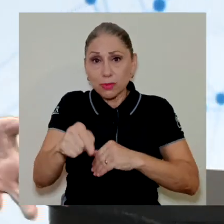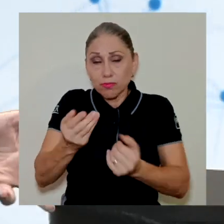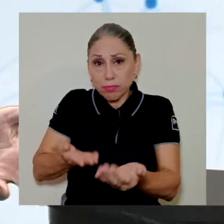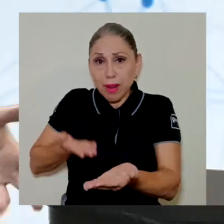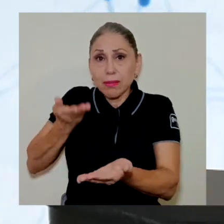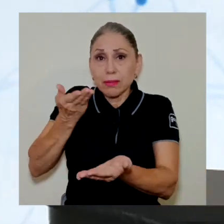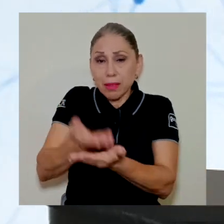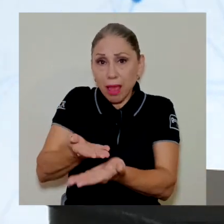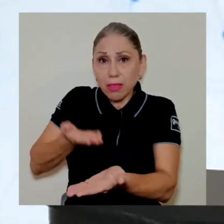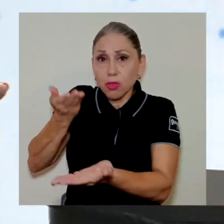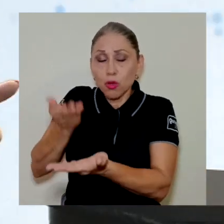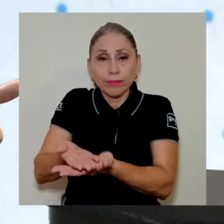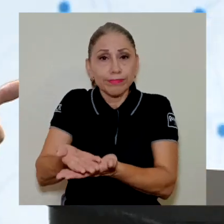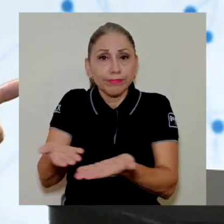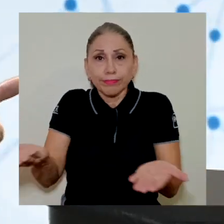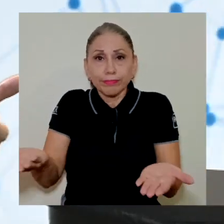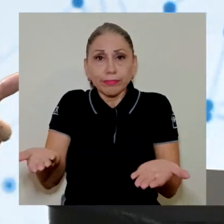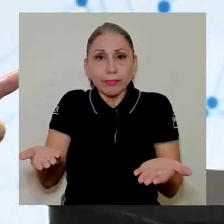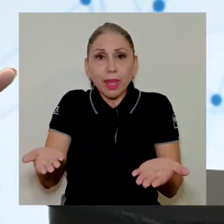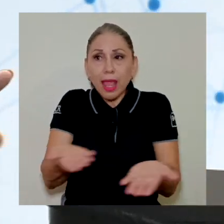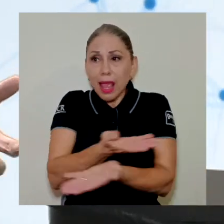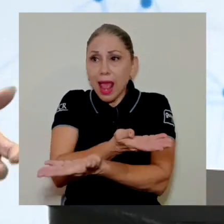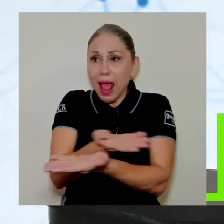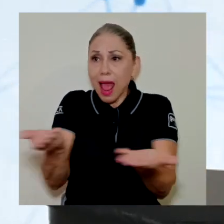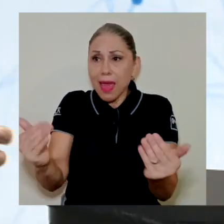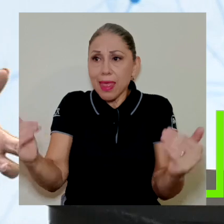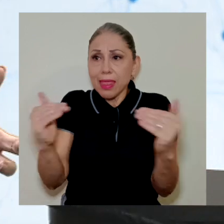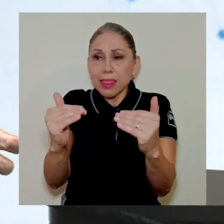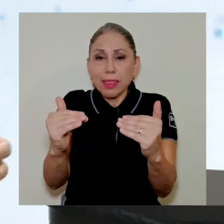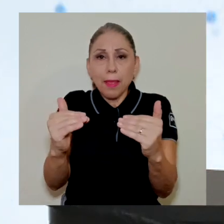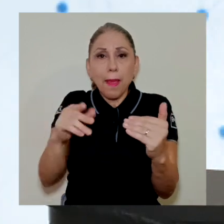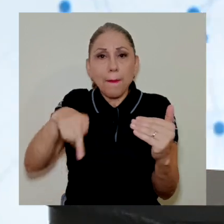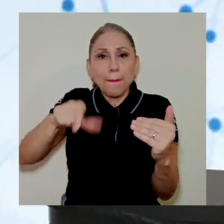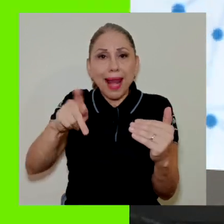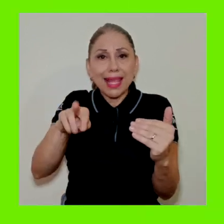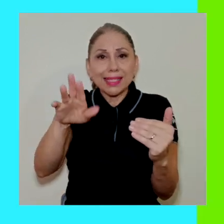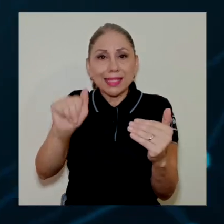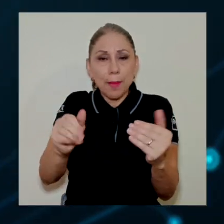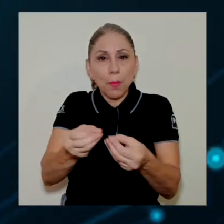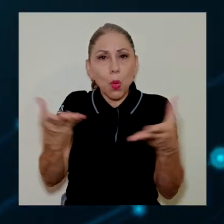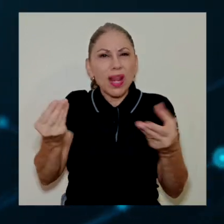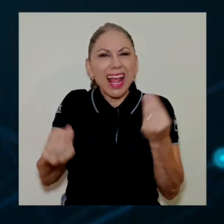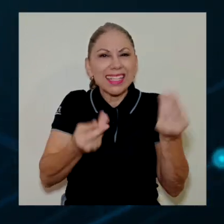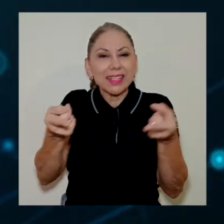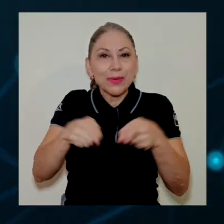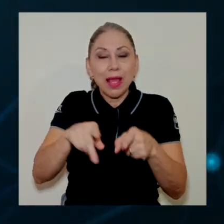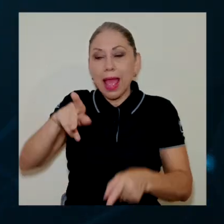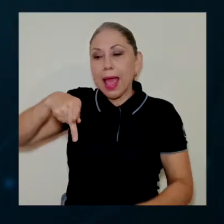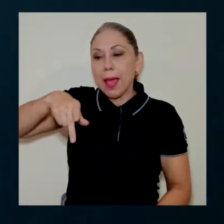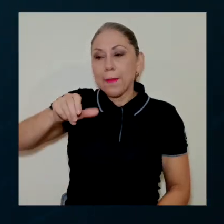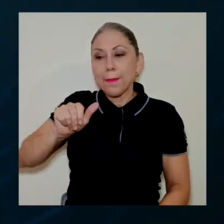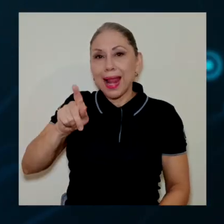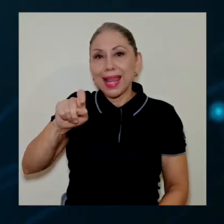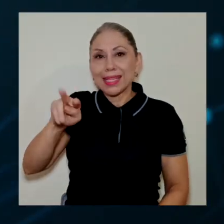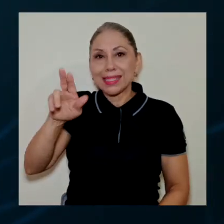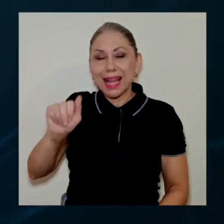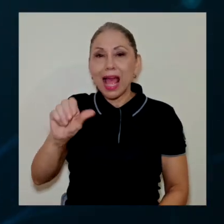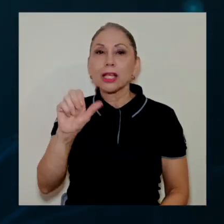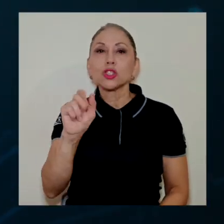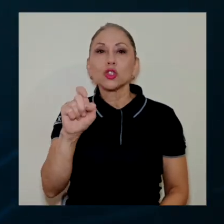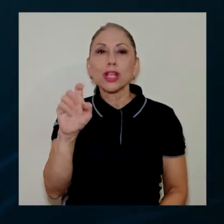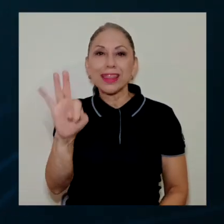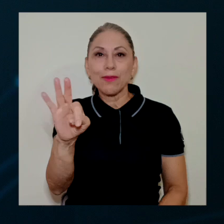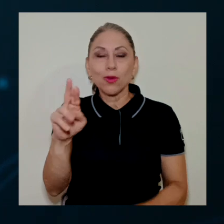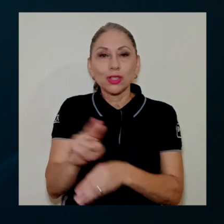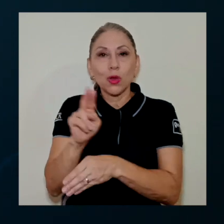¿verdad?, planteando en la palestra pública qué es lo que está sucediendo. Palestra es un sustantivo y